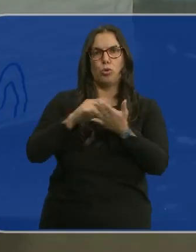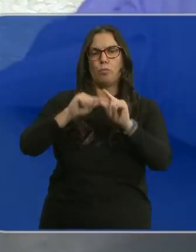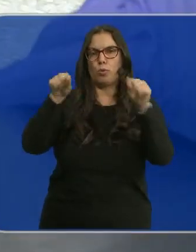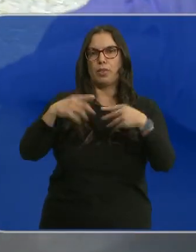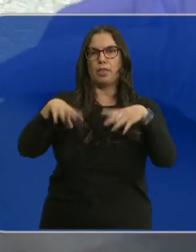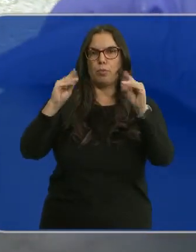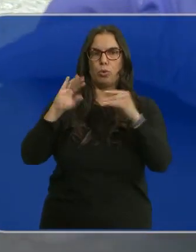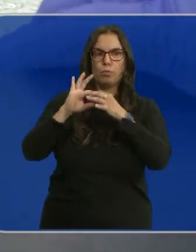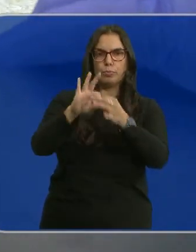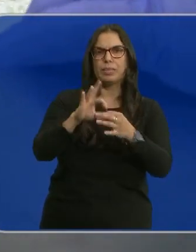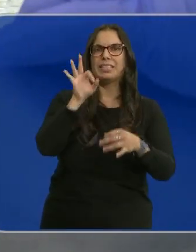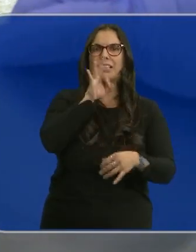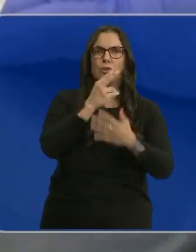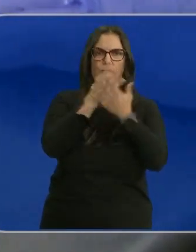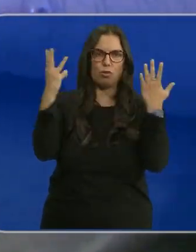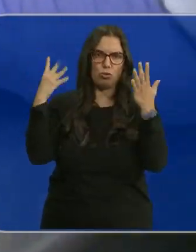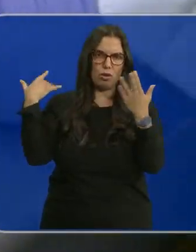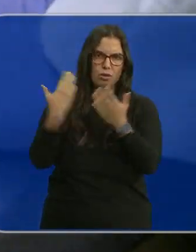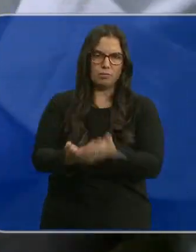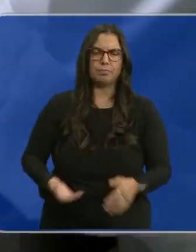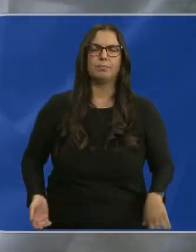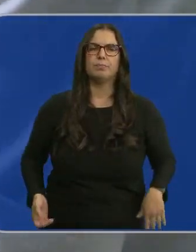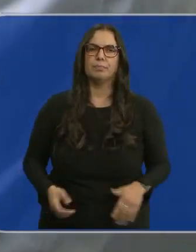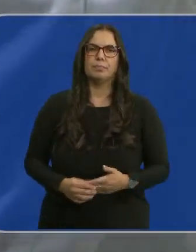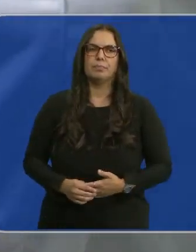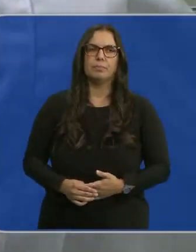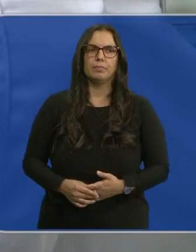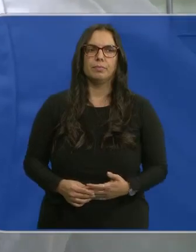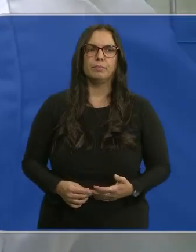Burgos, a la que está asociado desde el siglo XVIII.